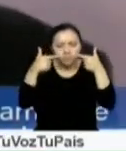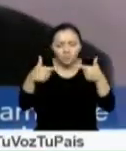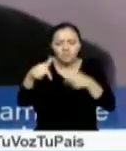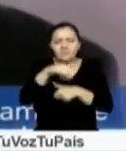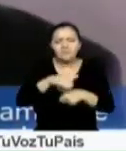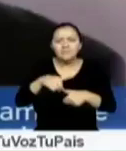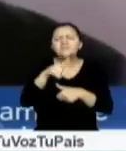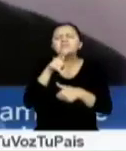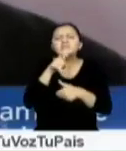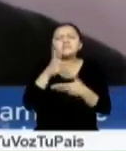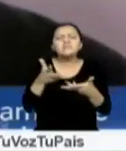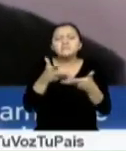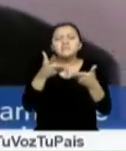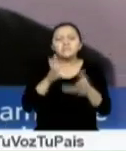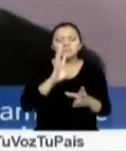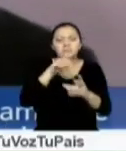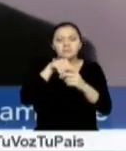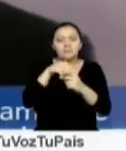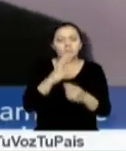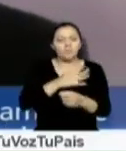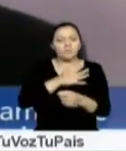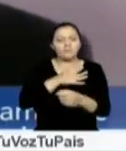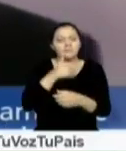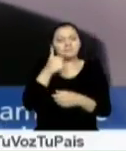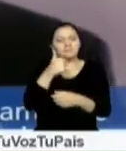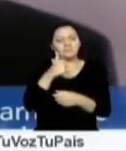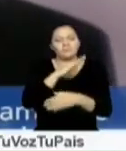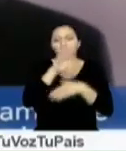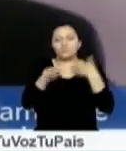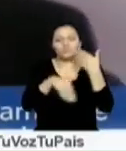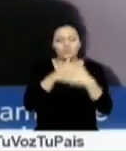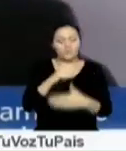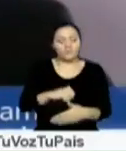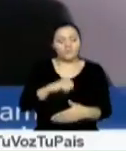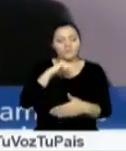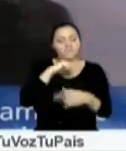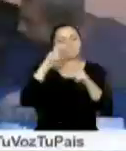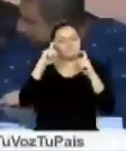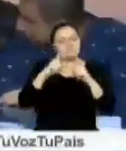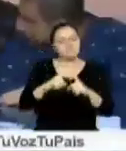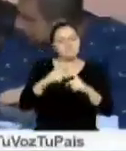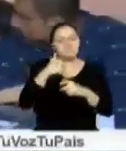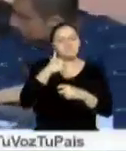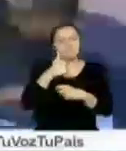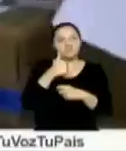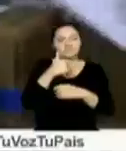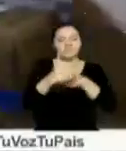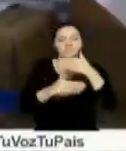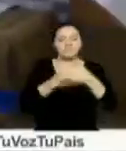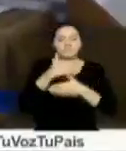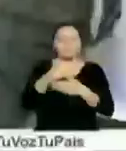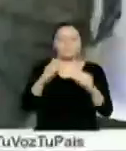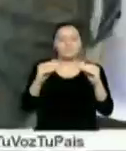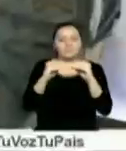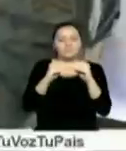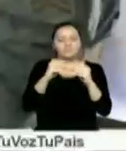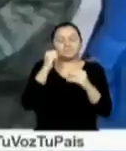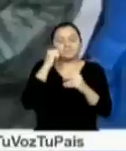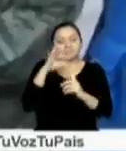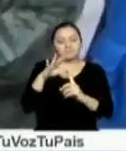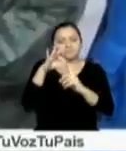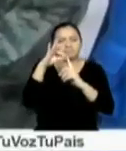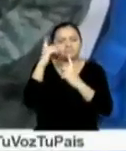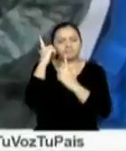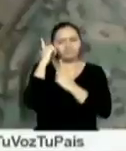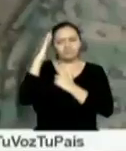proceso electoral confiamos totalmente y además estamos orgullosos que así sea los tiene la Policía Nacional y las fuerzas